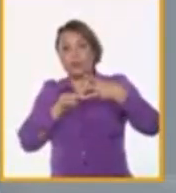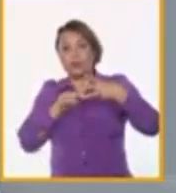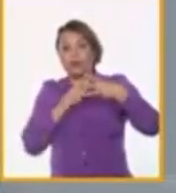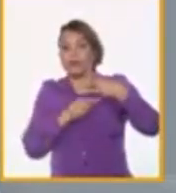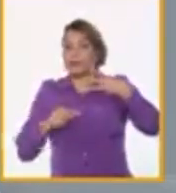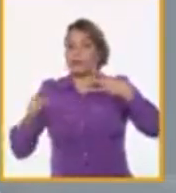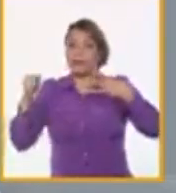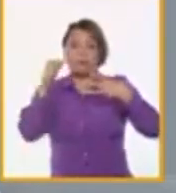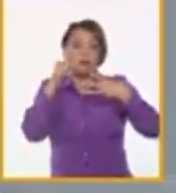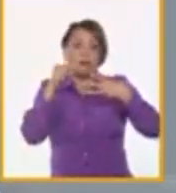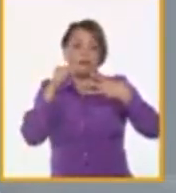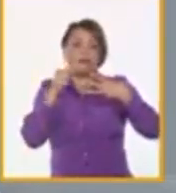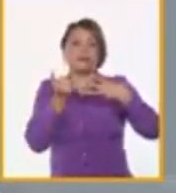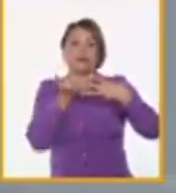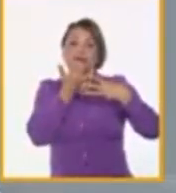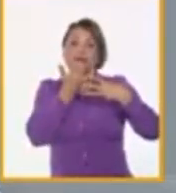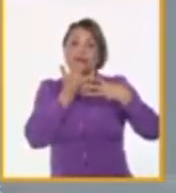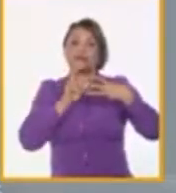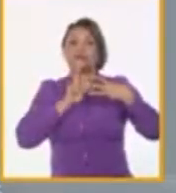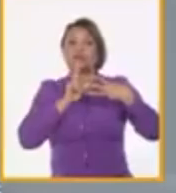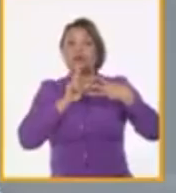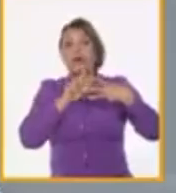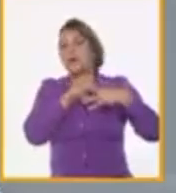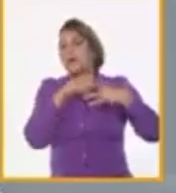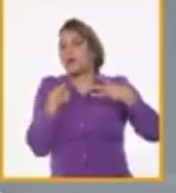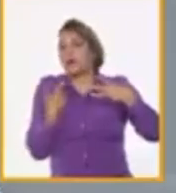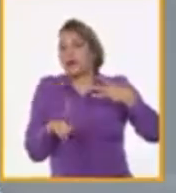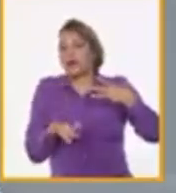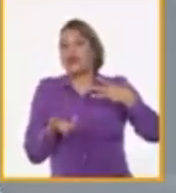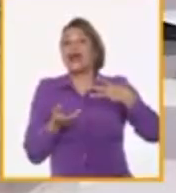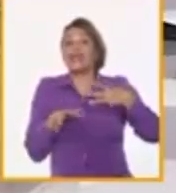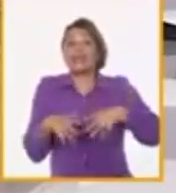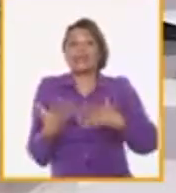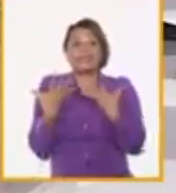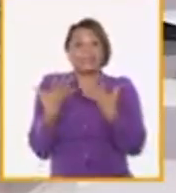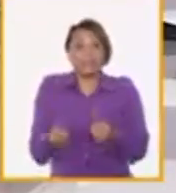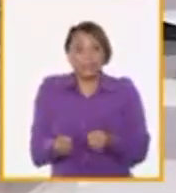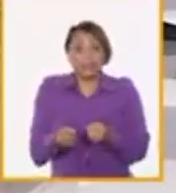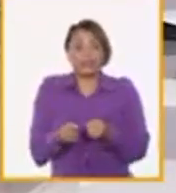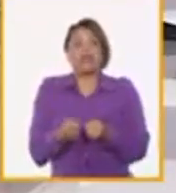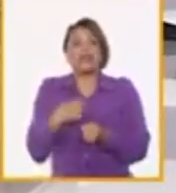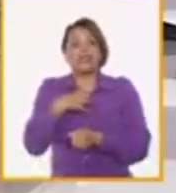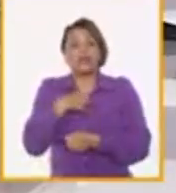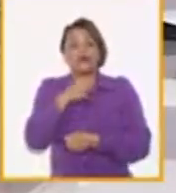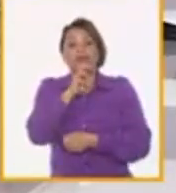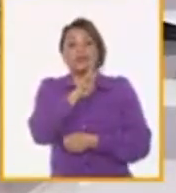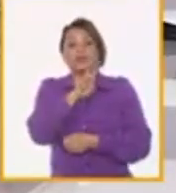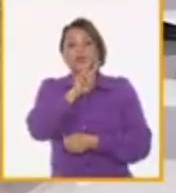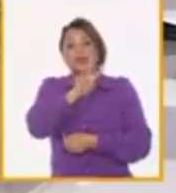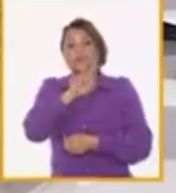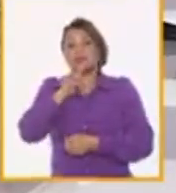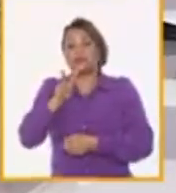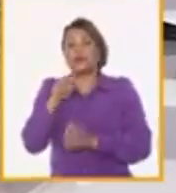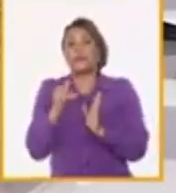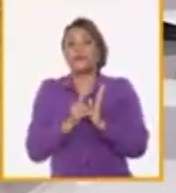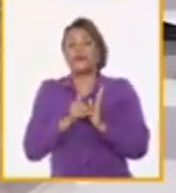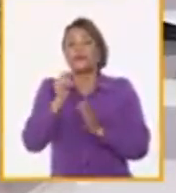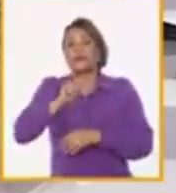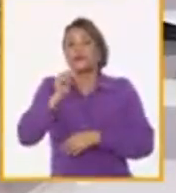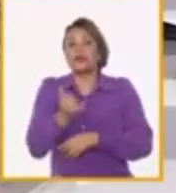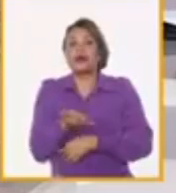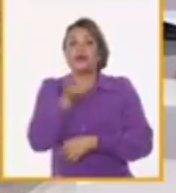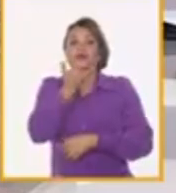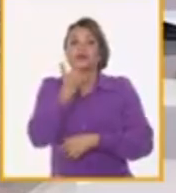sequía, después la explicaremos más adelante, y lo que tenemos en el país es alrededor de 39 mil personas afectadas por